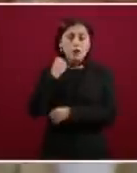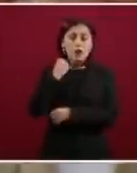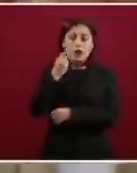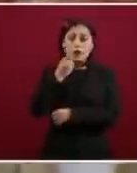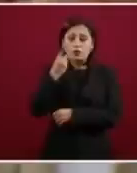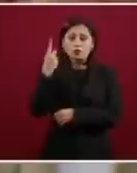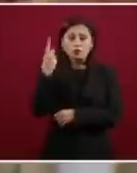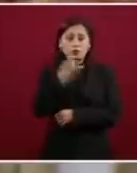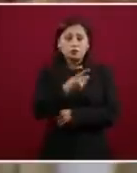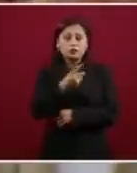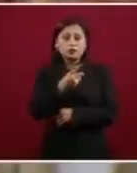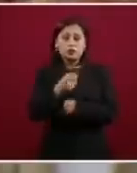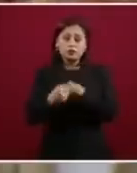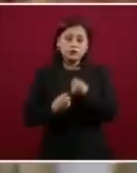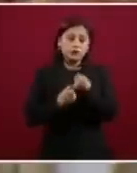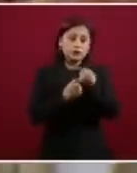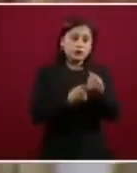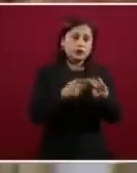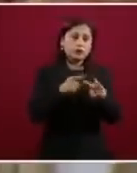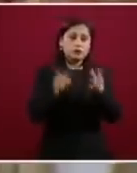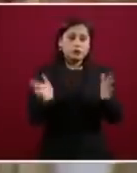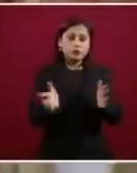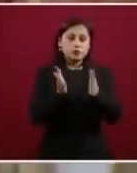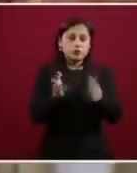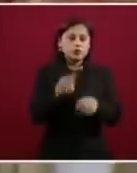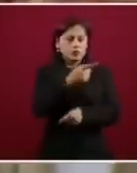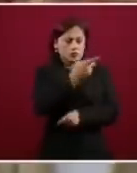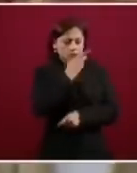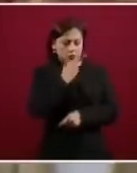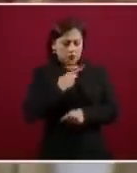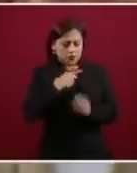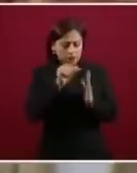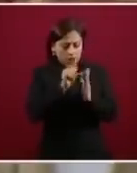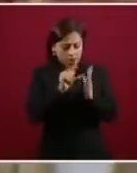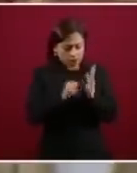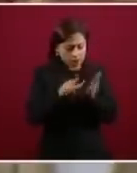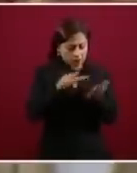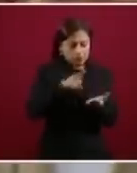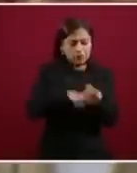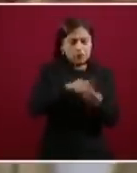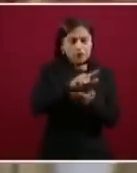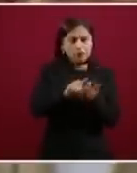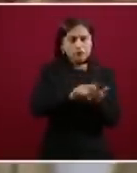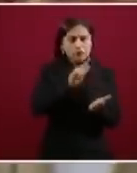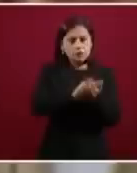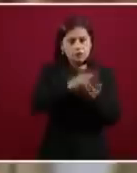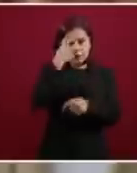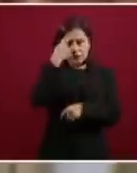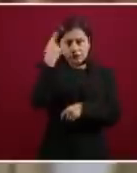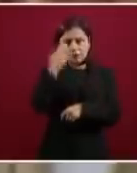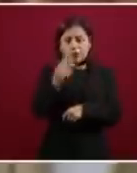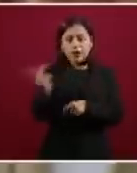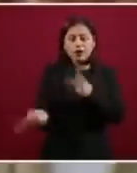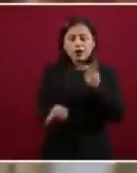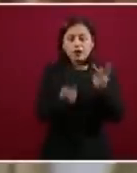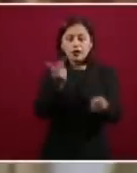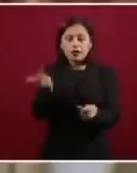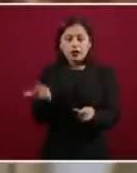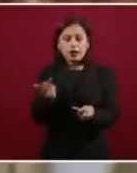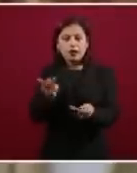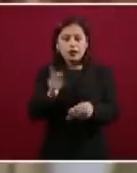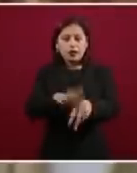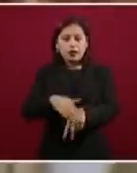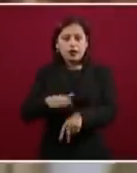y motivación? ¿En qué ley concretamente y artículos se fundamenta esta consulta para que verdaderamente pueda tener